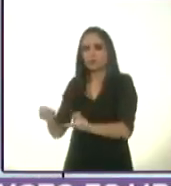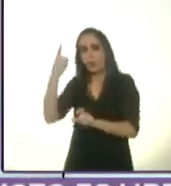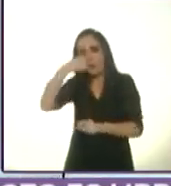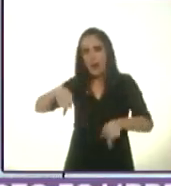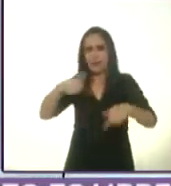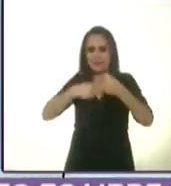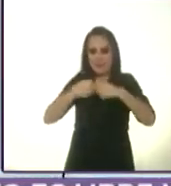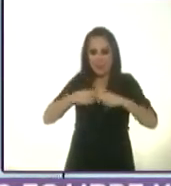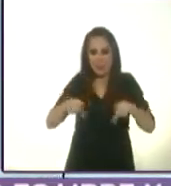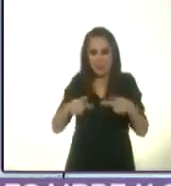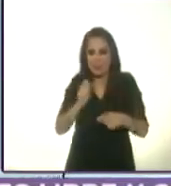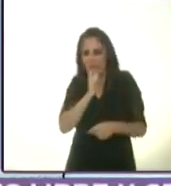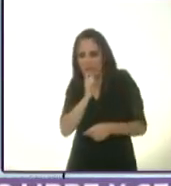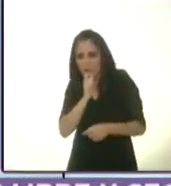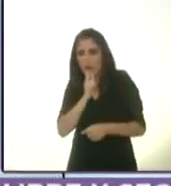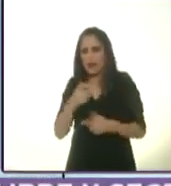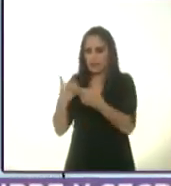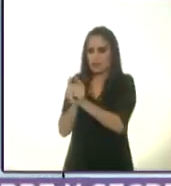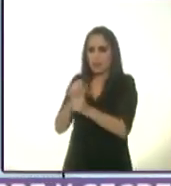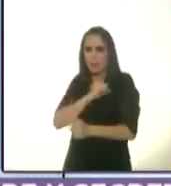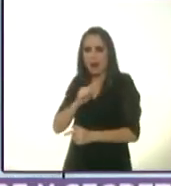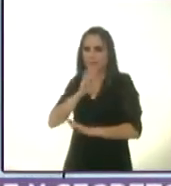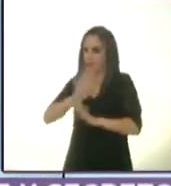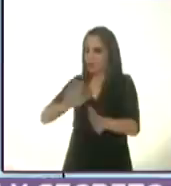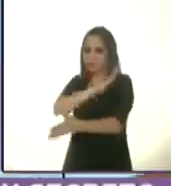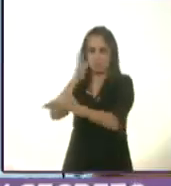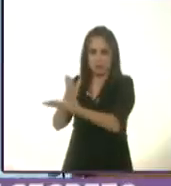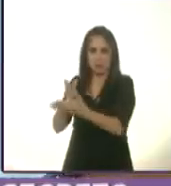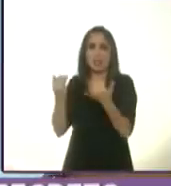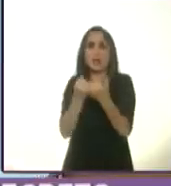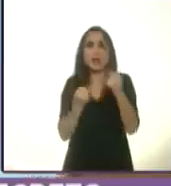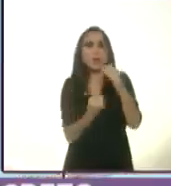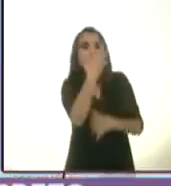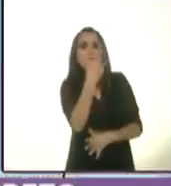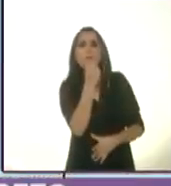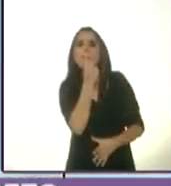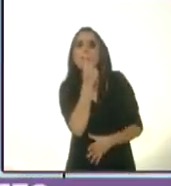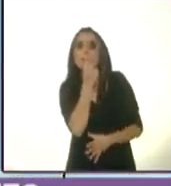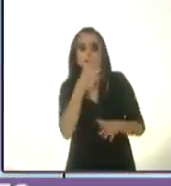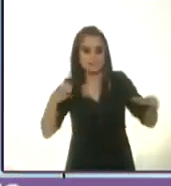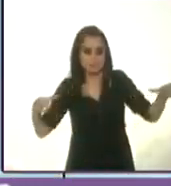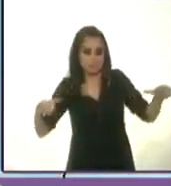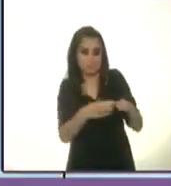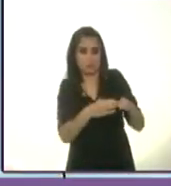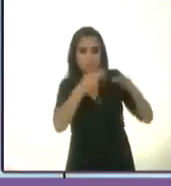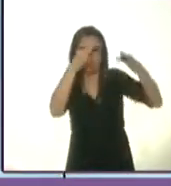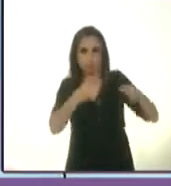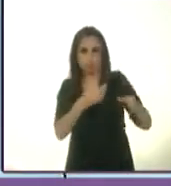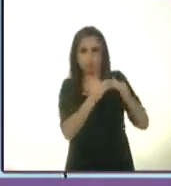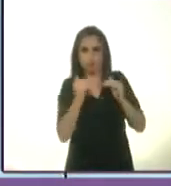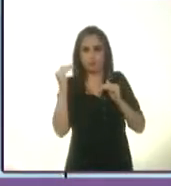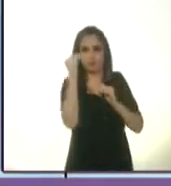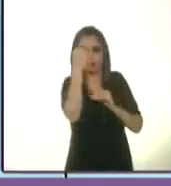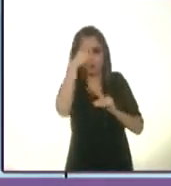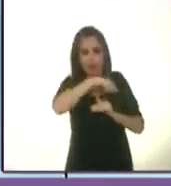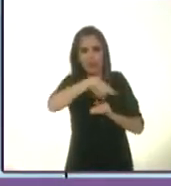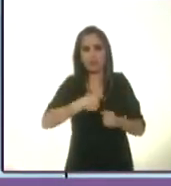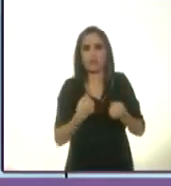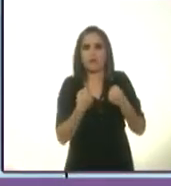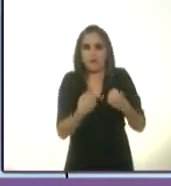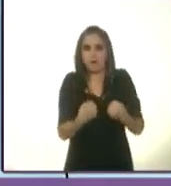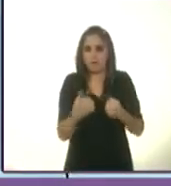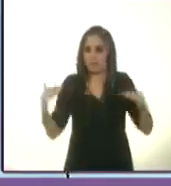cárteles segundo una nueva policía con un cuerpo élite para que tenga la misma fuerza que los delincuentes